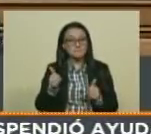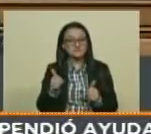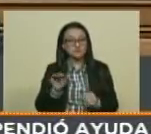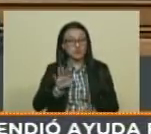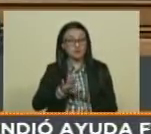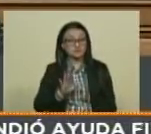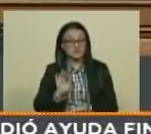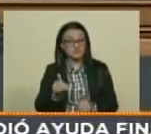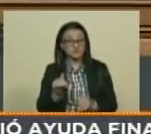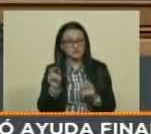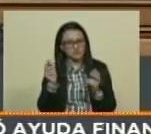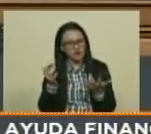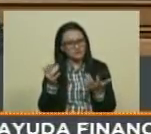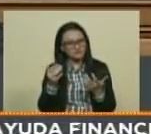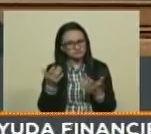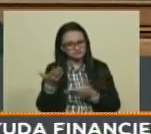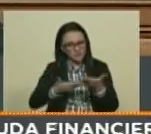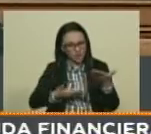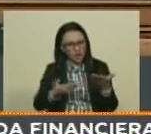pesquisa.